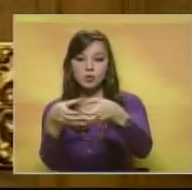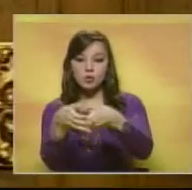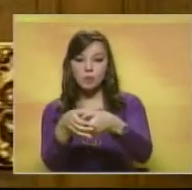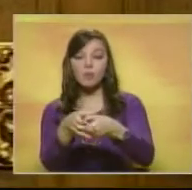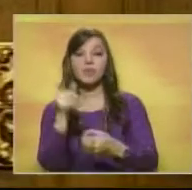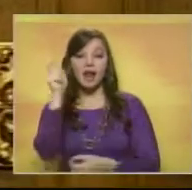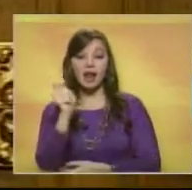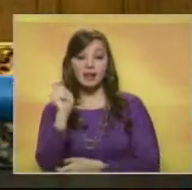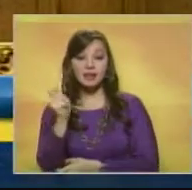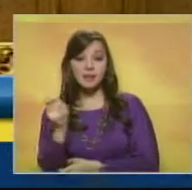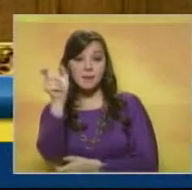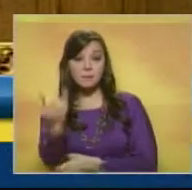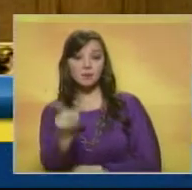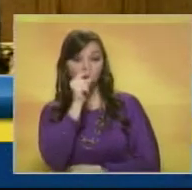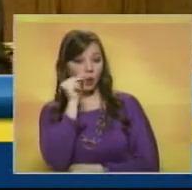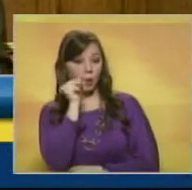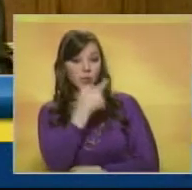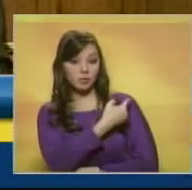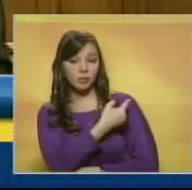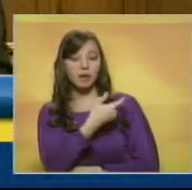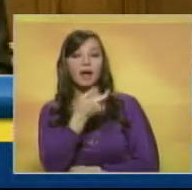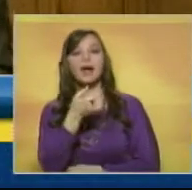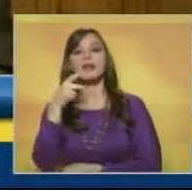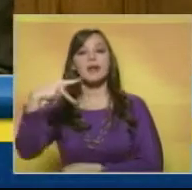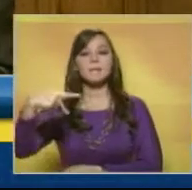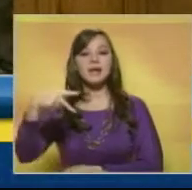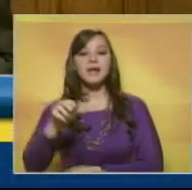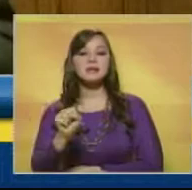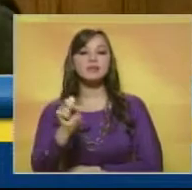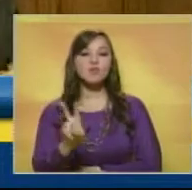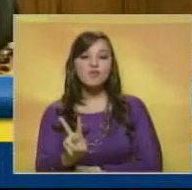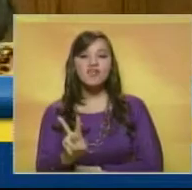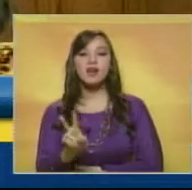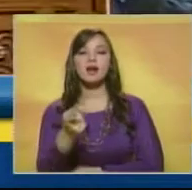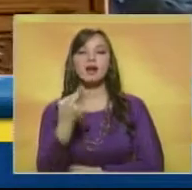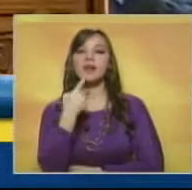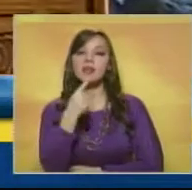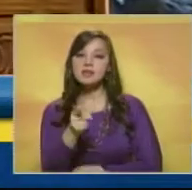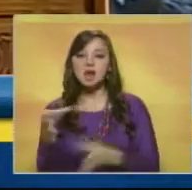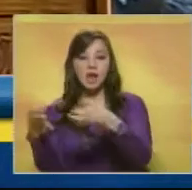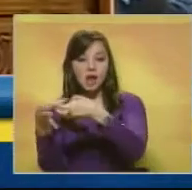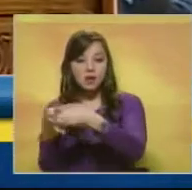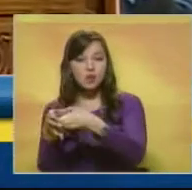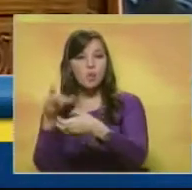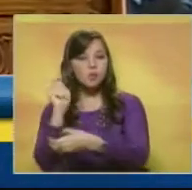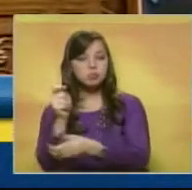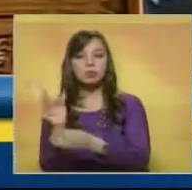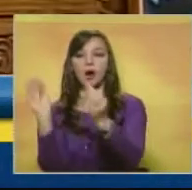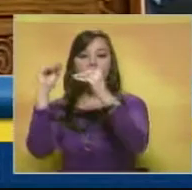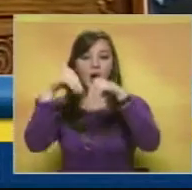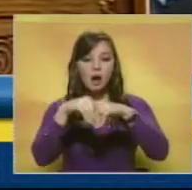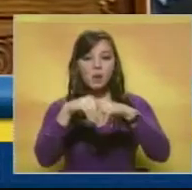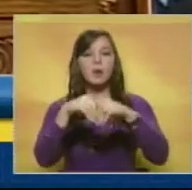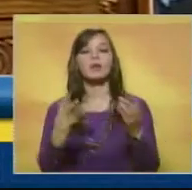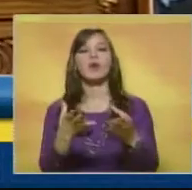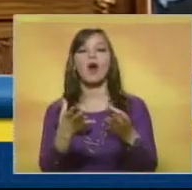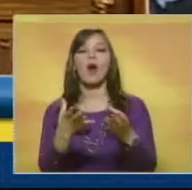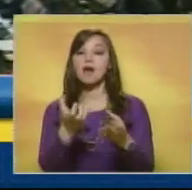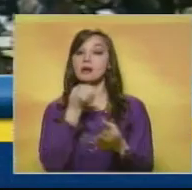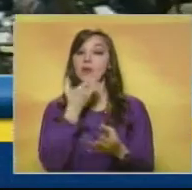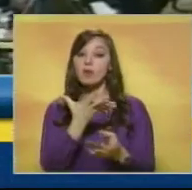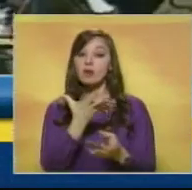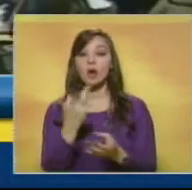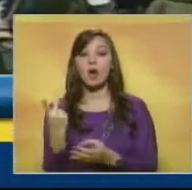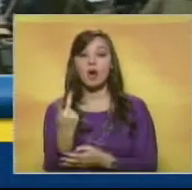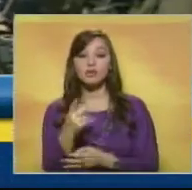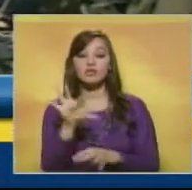el PSV, Earle Herrera, en su intervención indicó que los diputados que integran este comité llegaron a un acuerdo con feliz término donde definieron